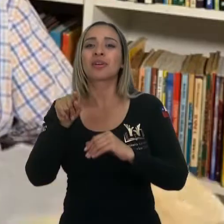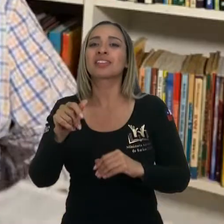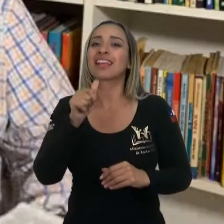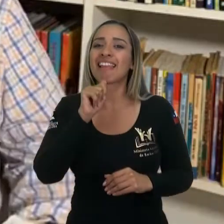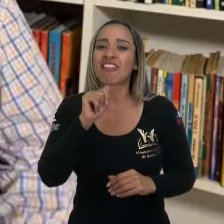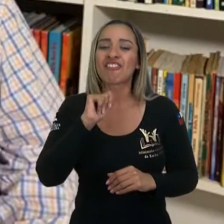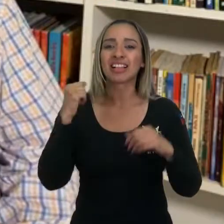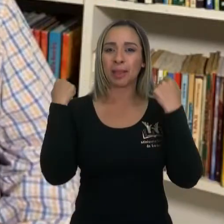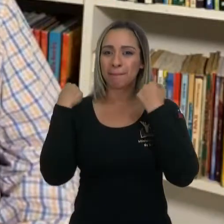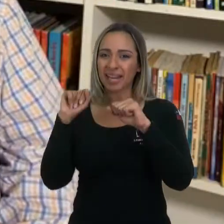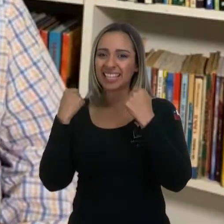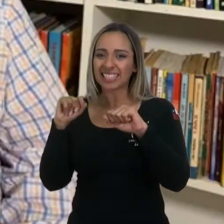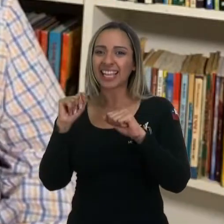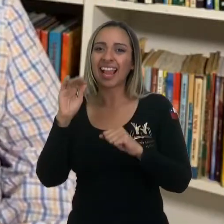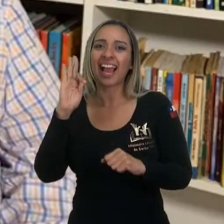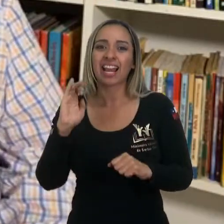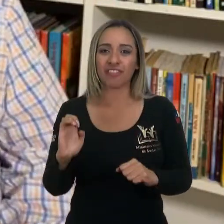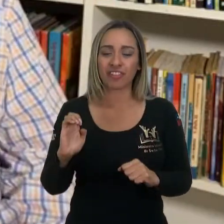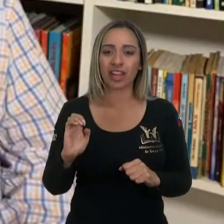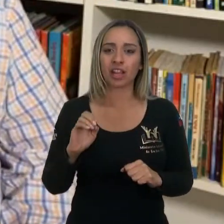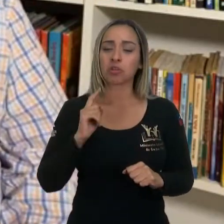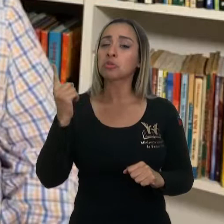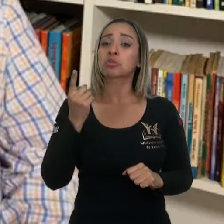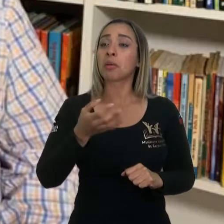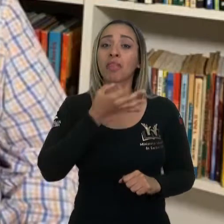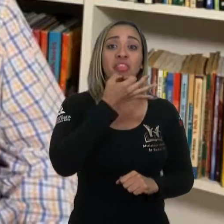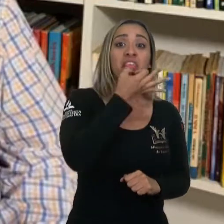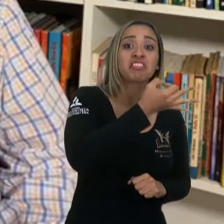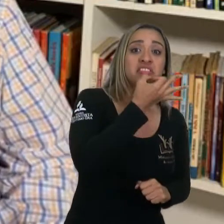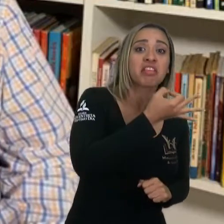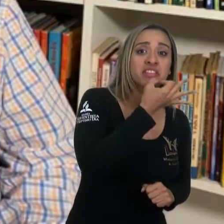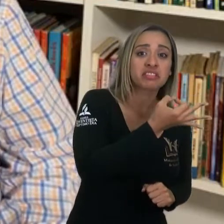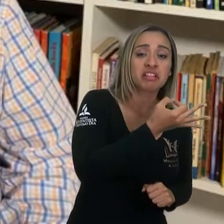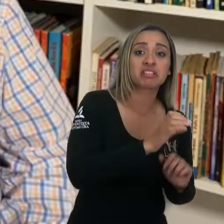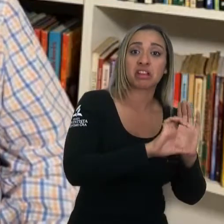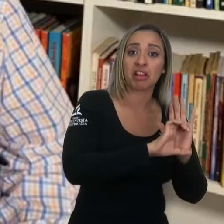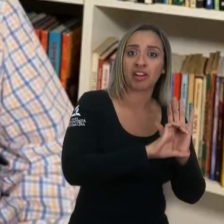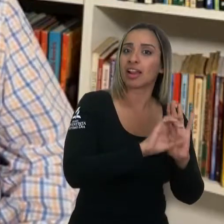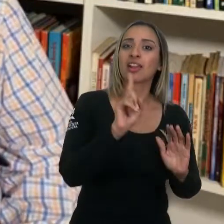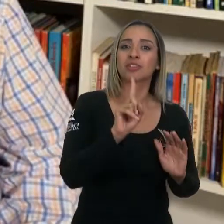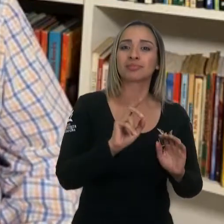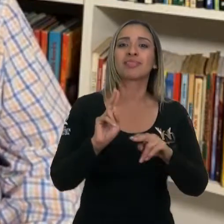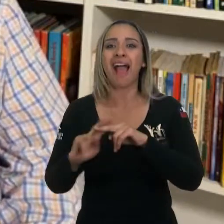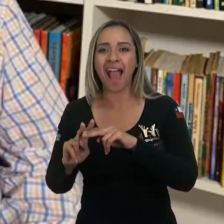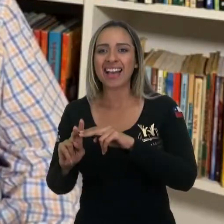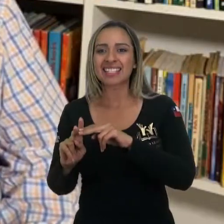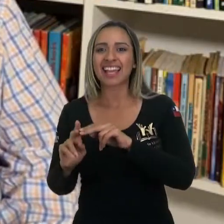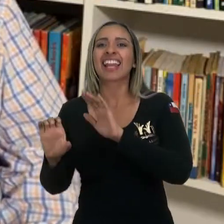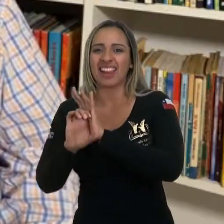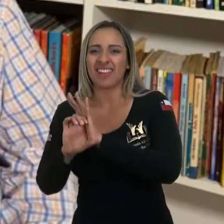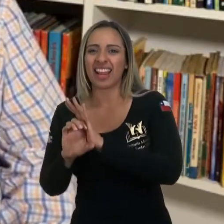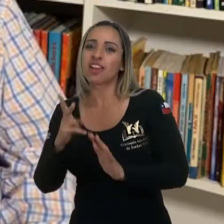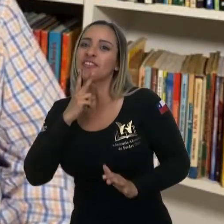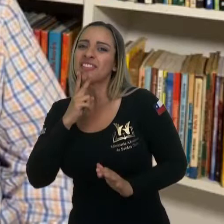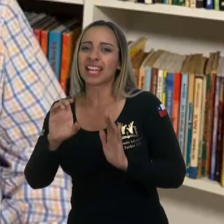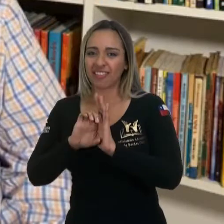práctica de la fe. Porque el Evangelio no es solo teoría, es también práctica. ¿Tú crees que Jesús no sabía que